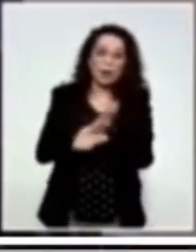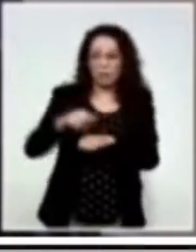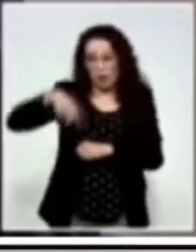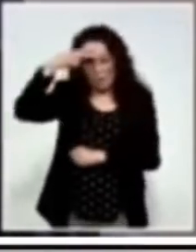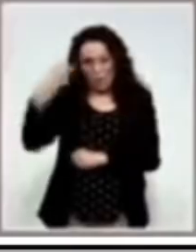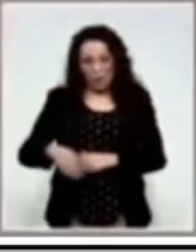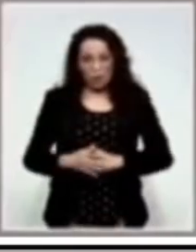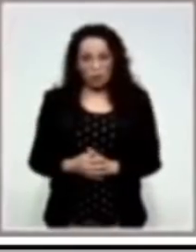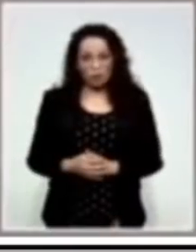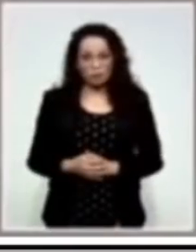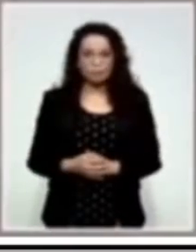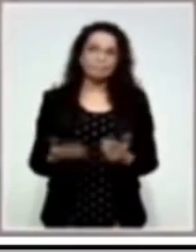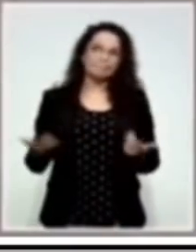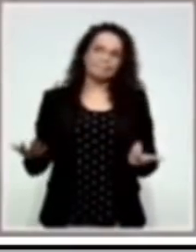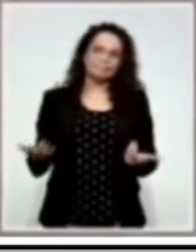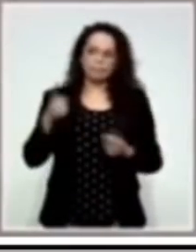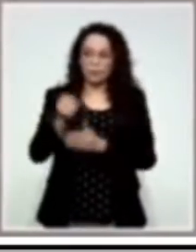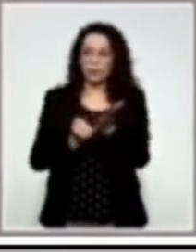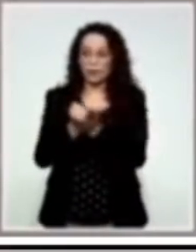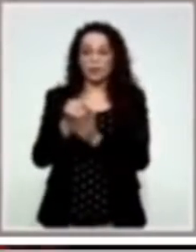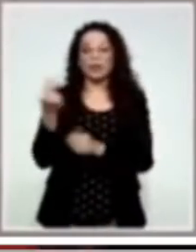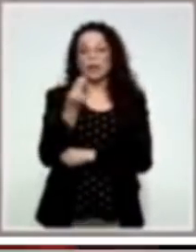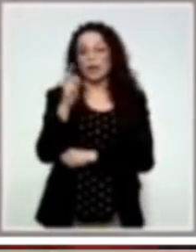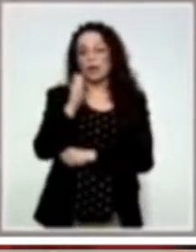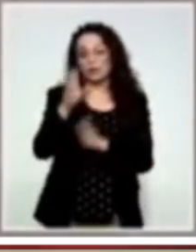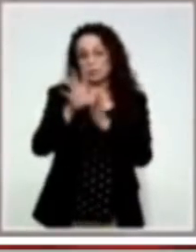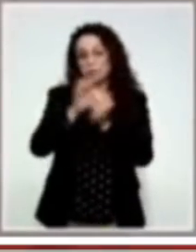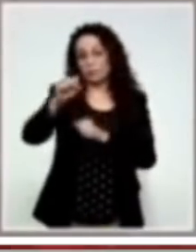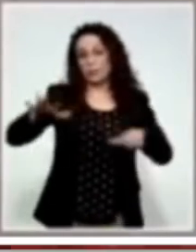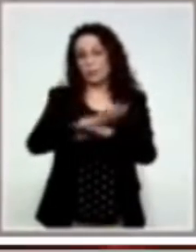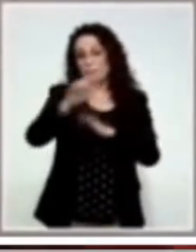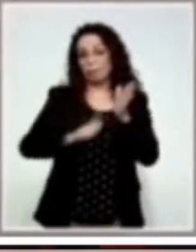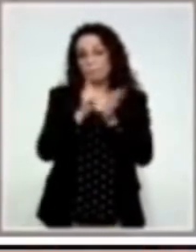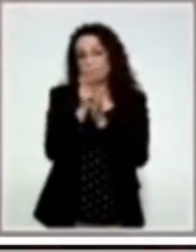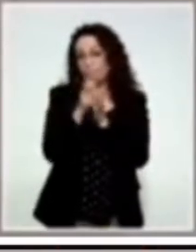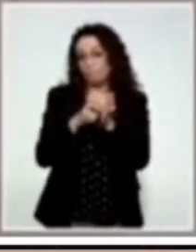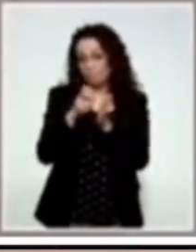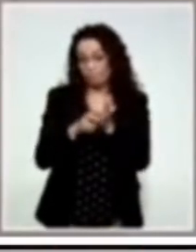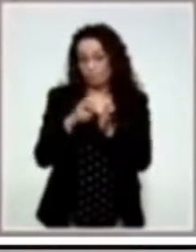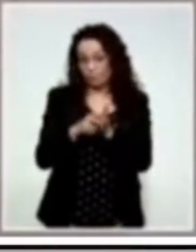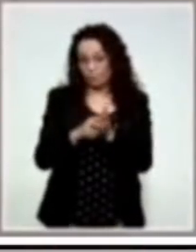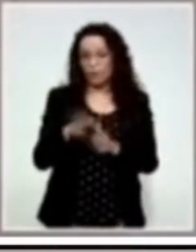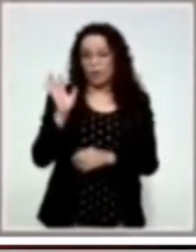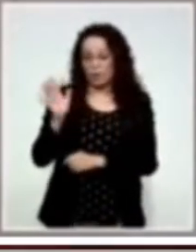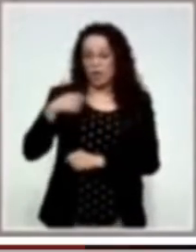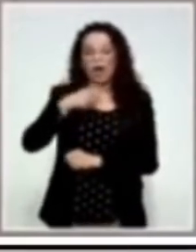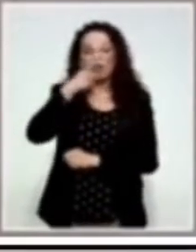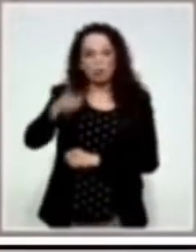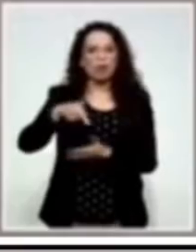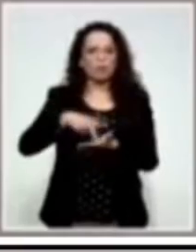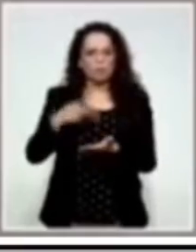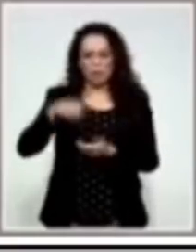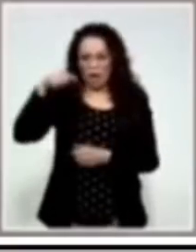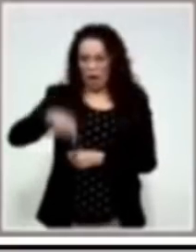es una decisión que requiere una reforma constitucional. Yo he manifestado, incluso en sesiones del Pleno, que yo